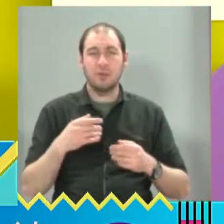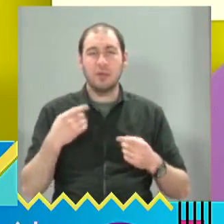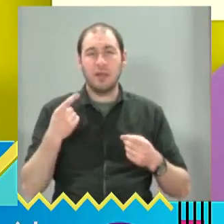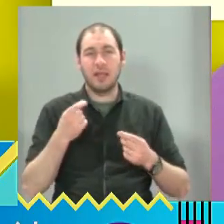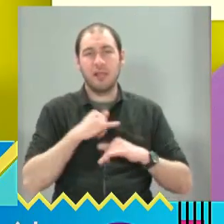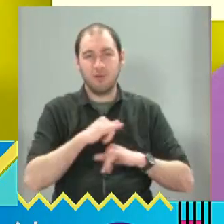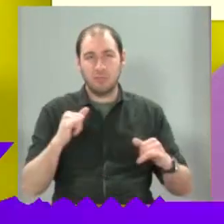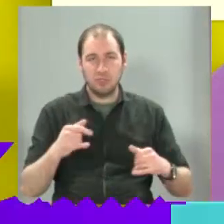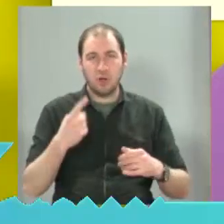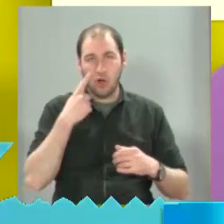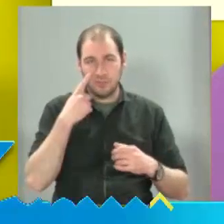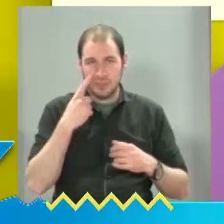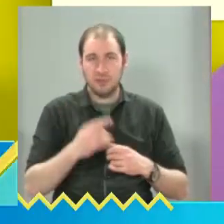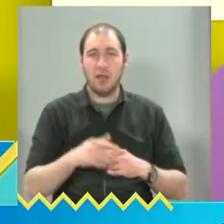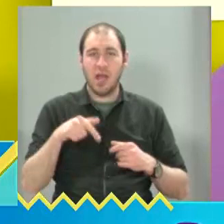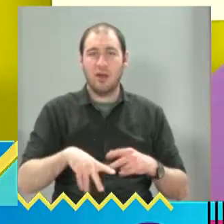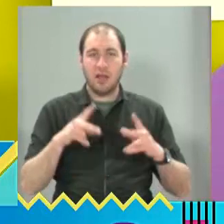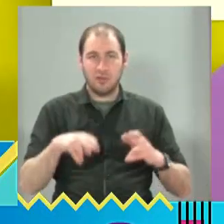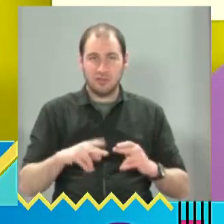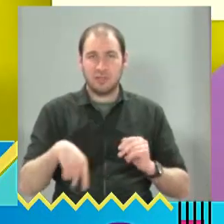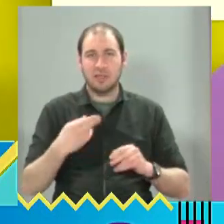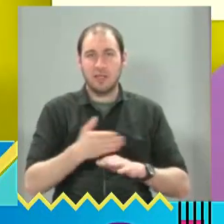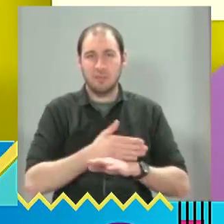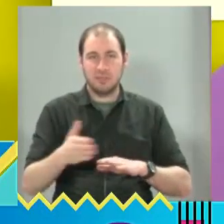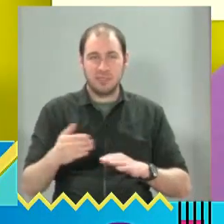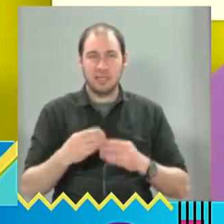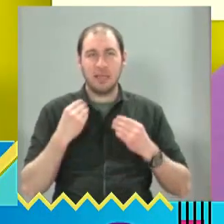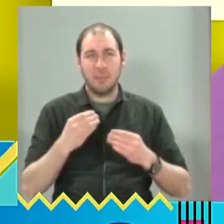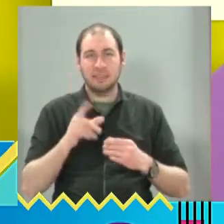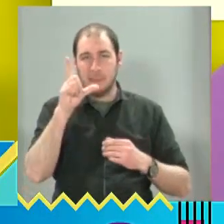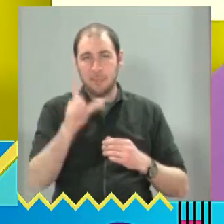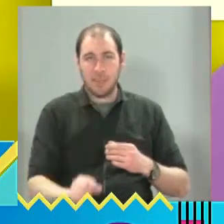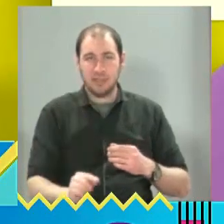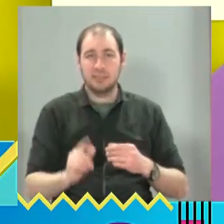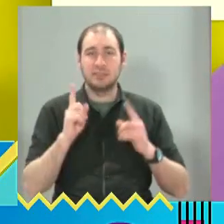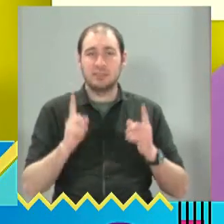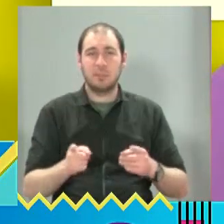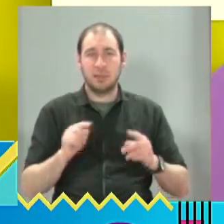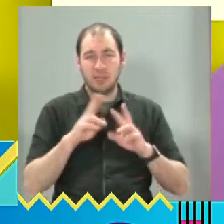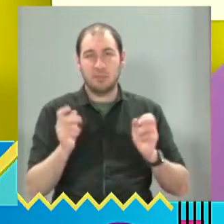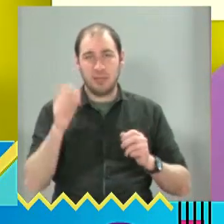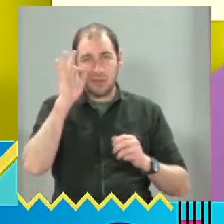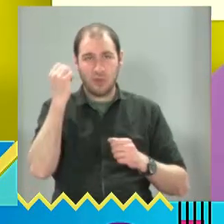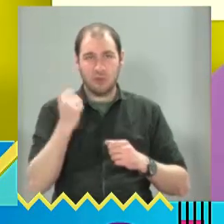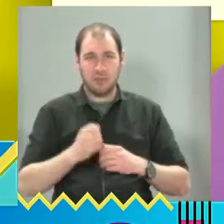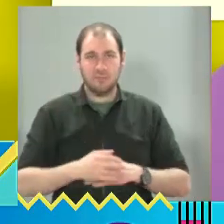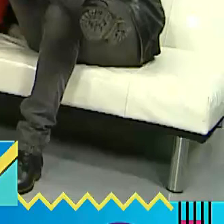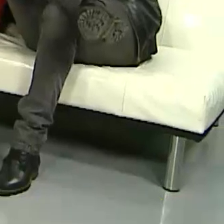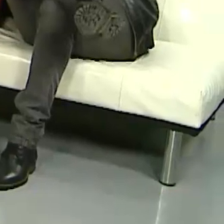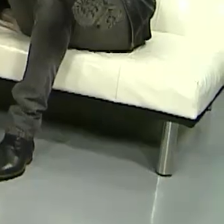la información y el conocimiento. Nos vamos a un corte y enseguida hablamos de lo que pasa en el país, también en relación a la neuroeconomía. Ya